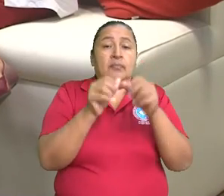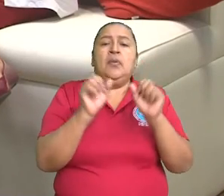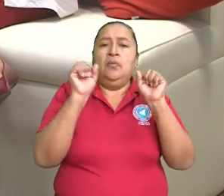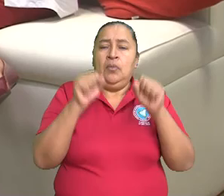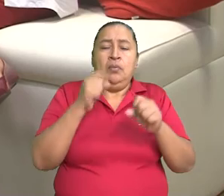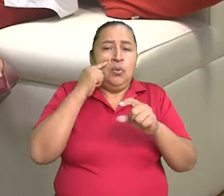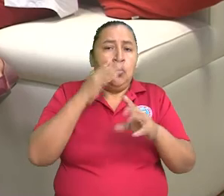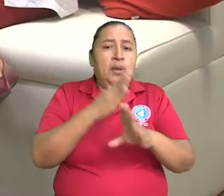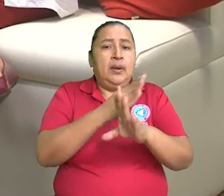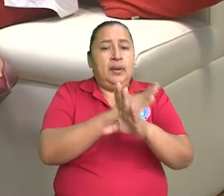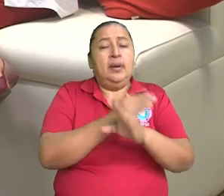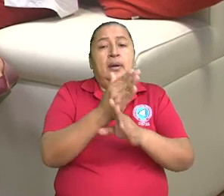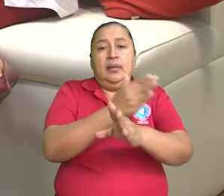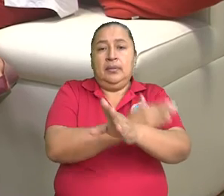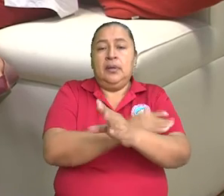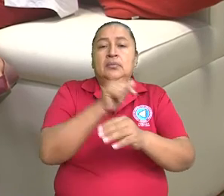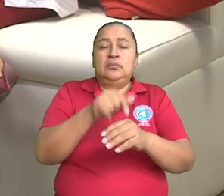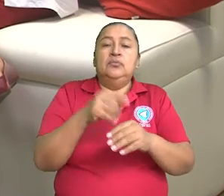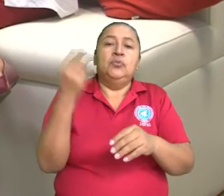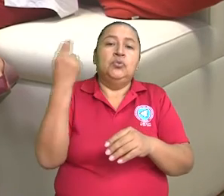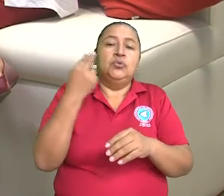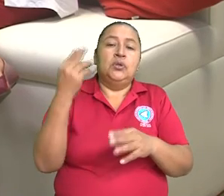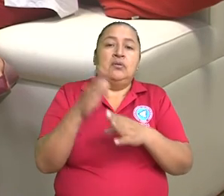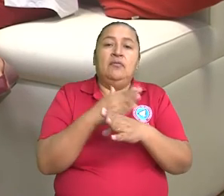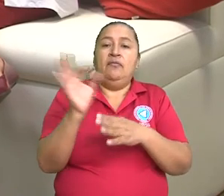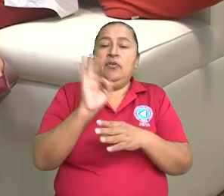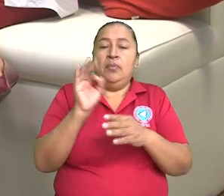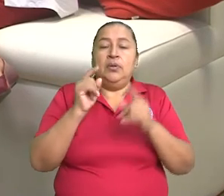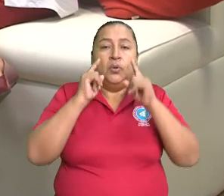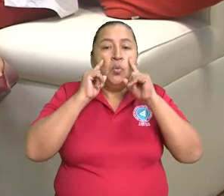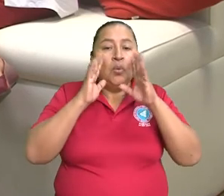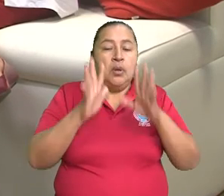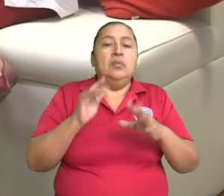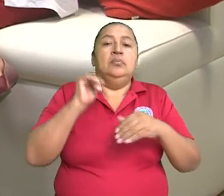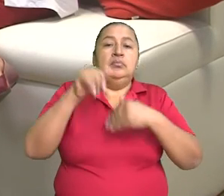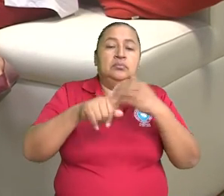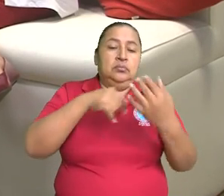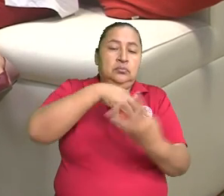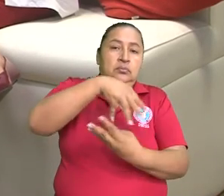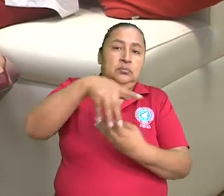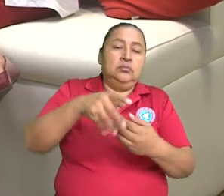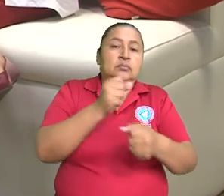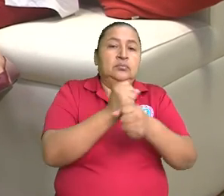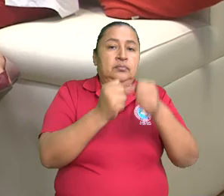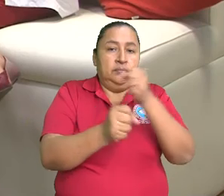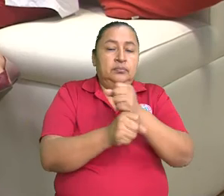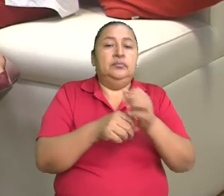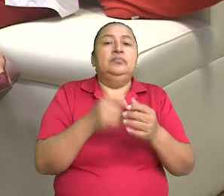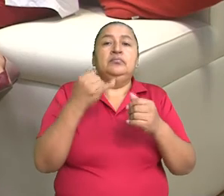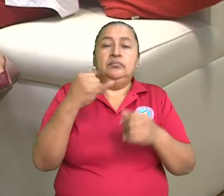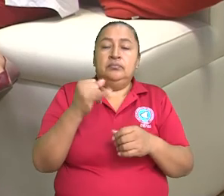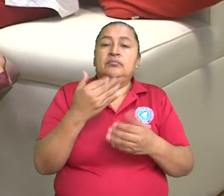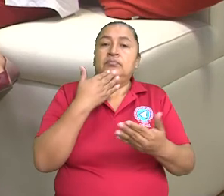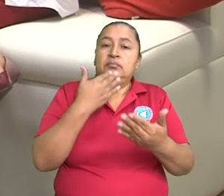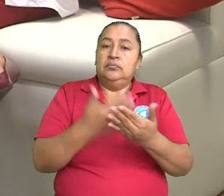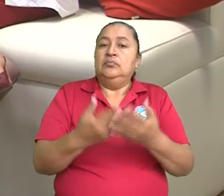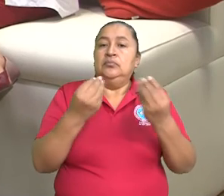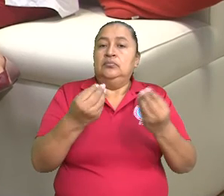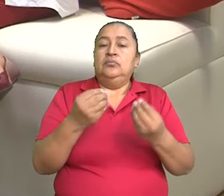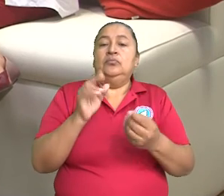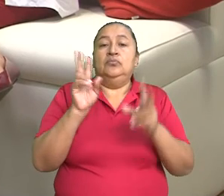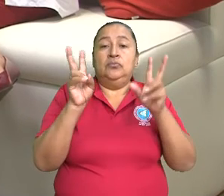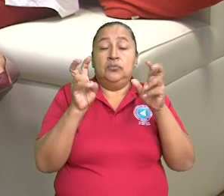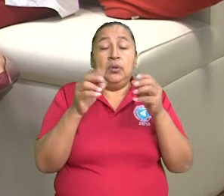pueda prevenir usando claro. los métodos de protección adecuados en el caso de las relaciones Así es. Sexuales. Así es, muchísimas gracias. Es un